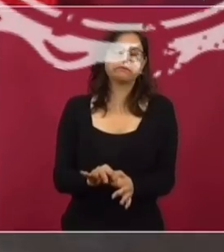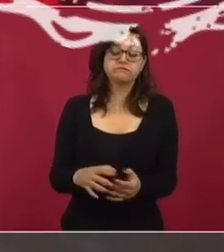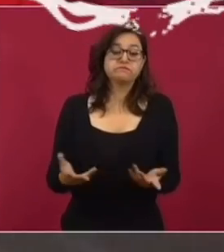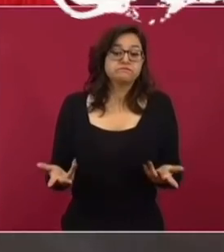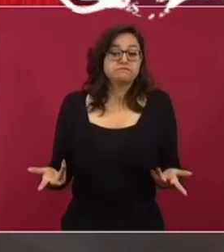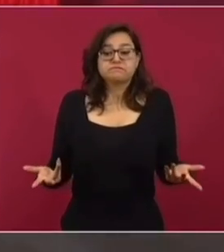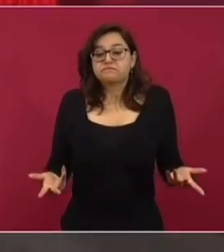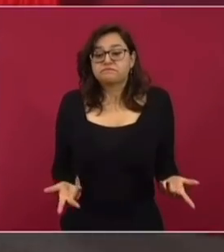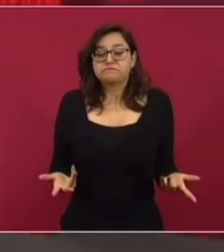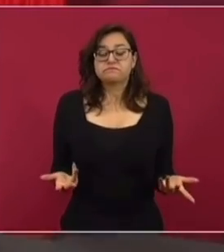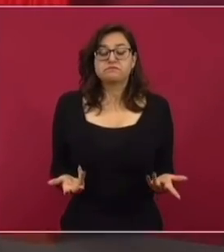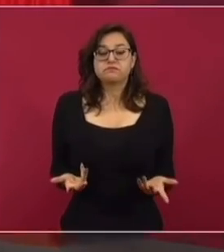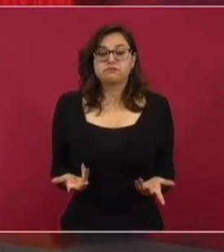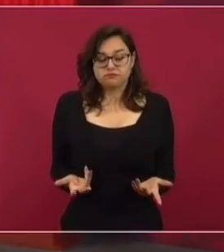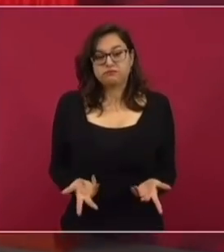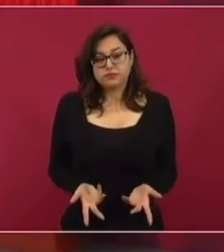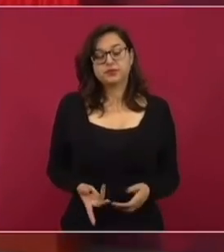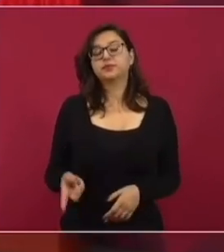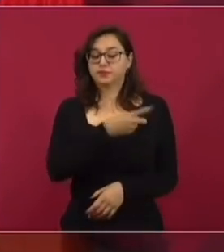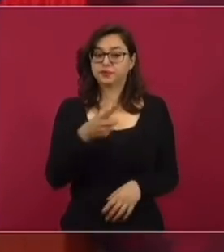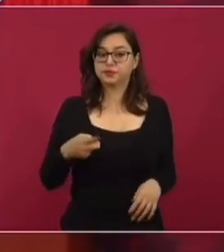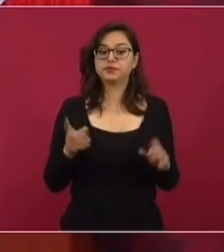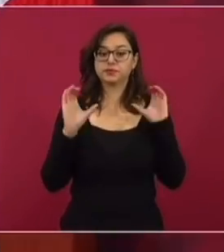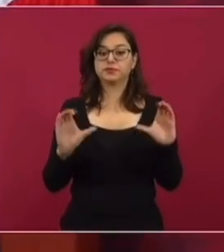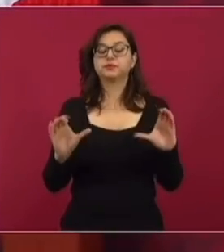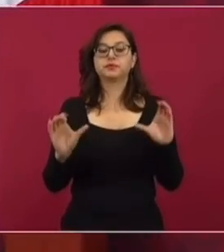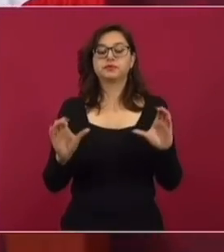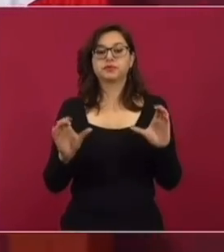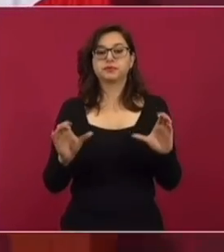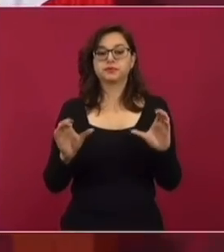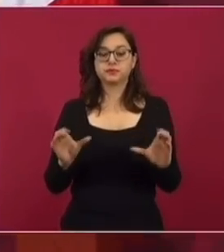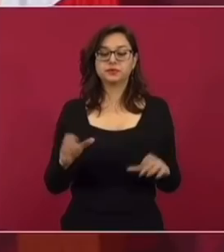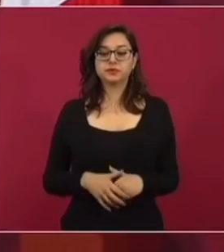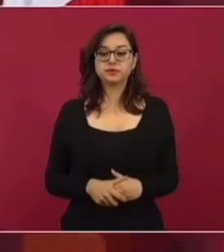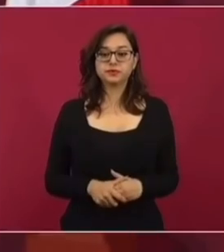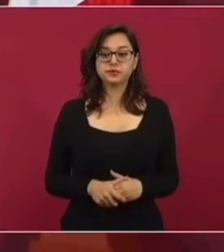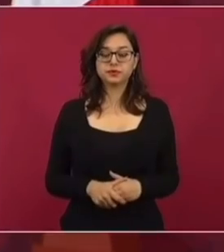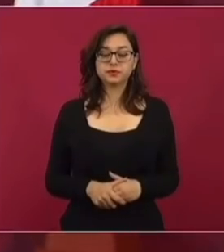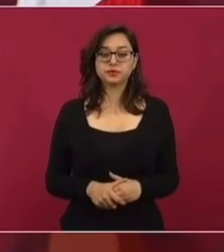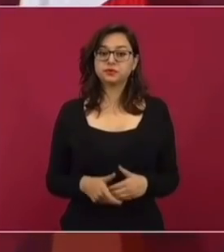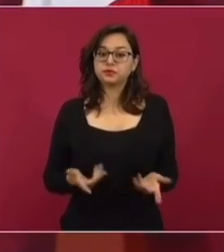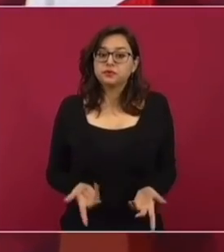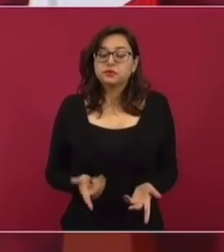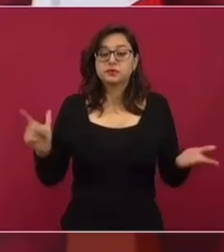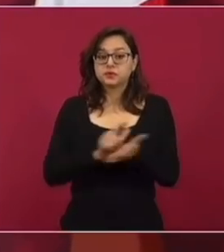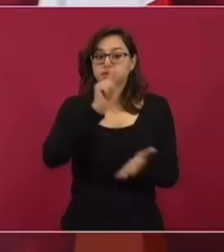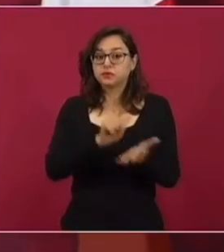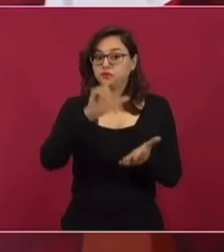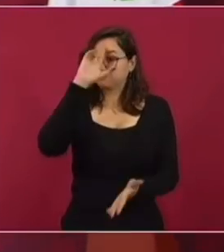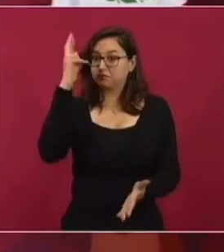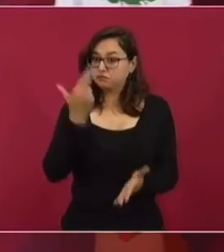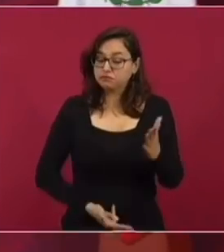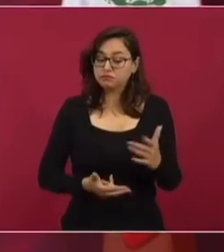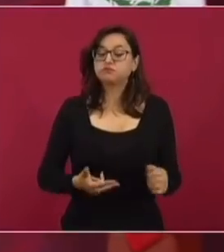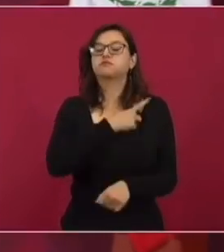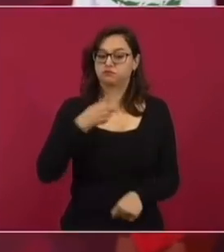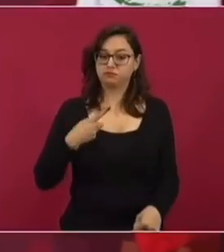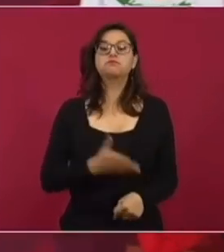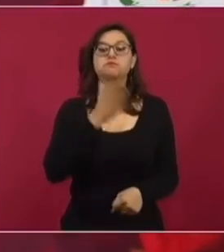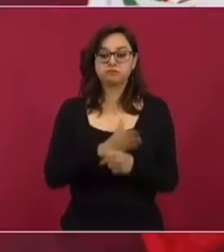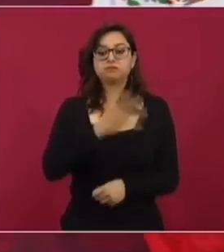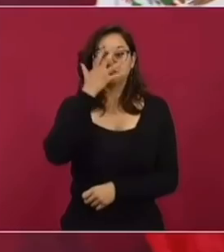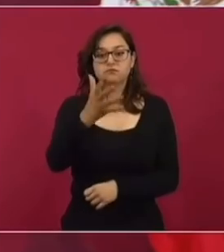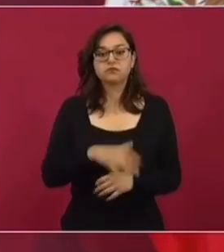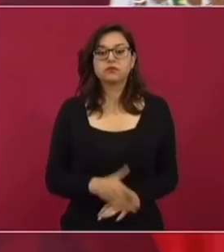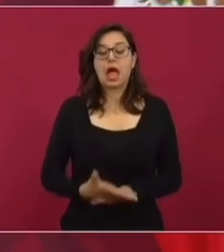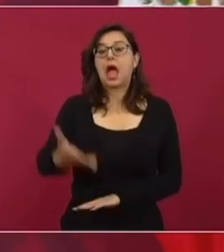Entonces, hay que tener cuidado por nadie que cometa un delito. No hay impunidad. Lo dije cuando